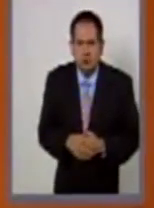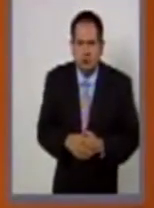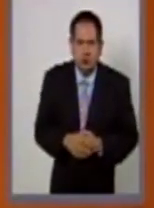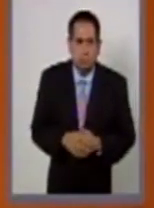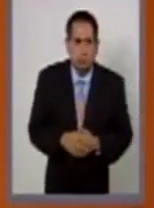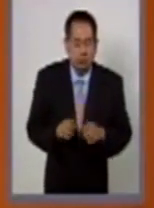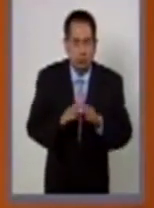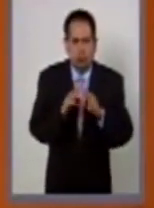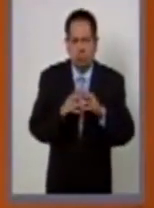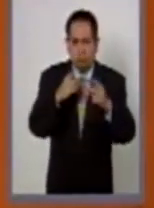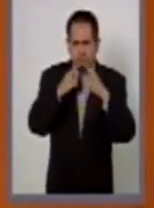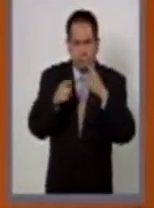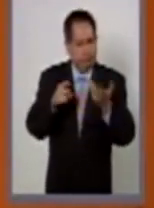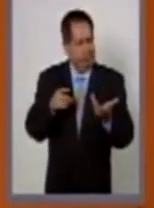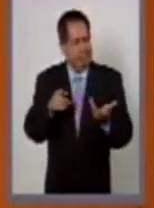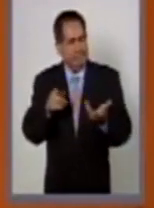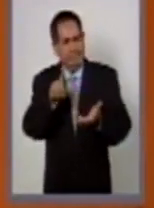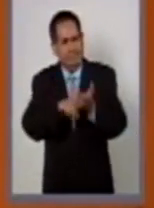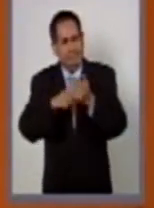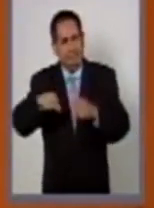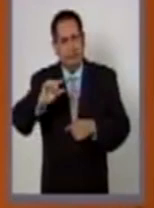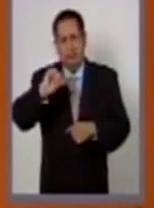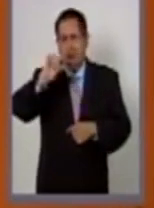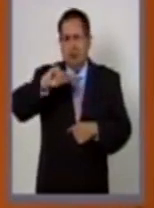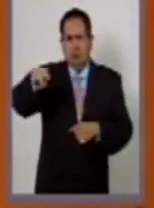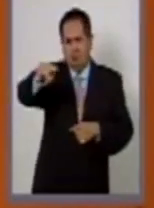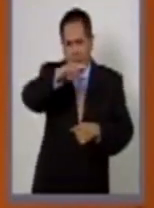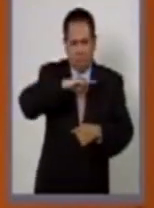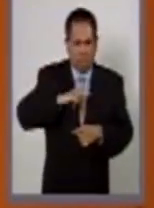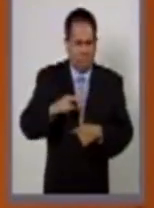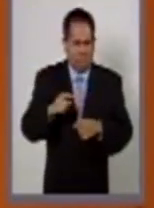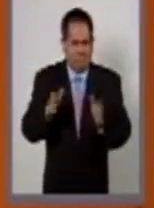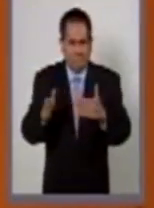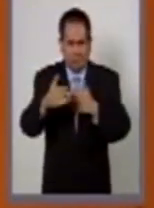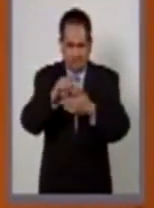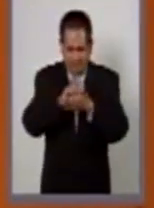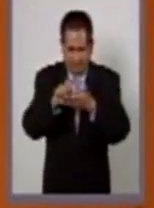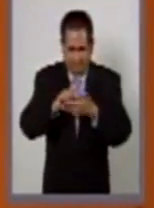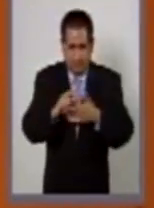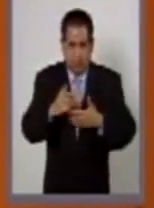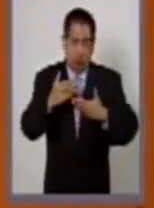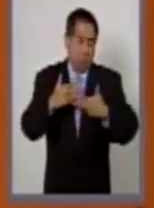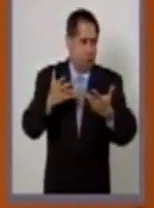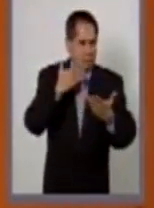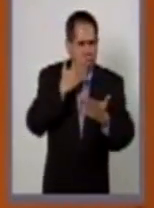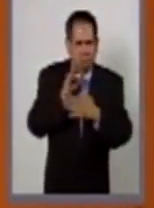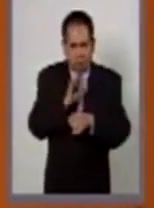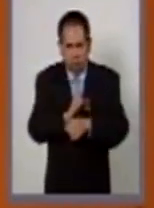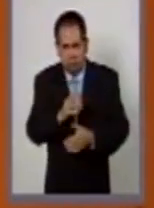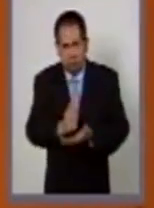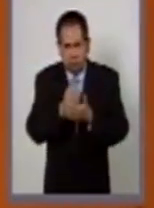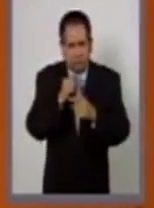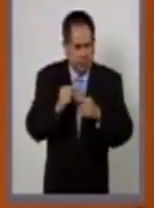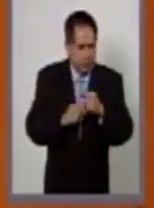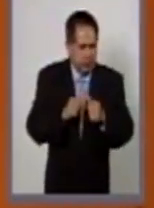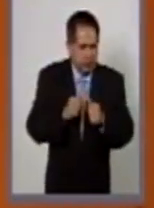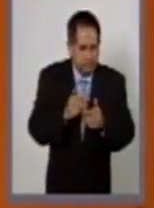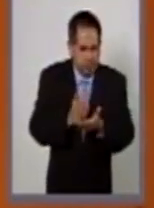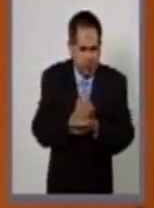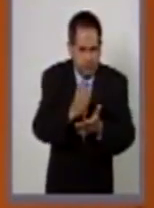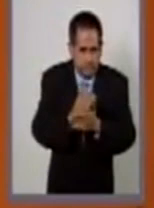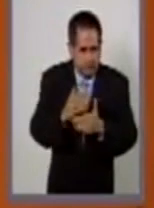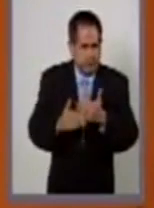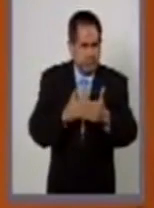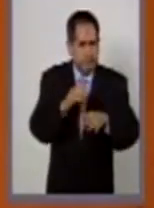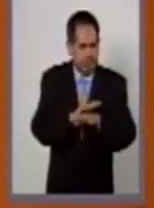la insaculación de los funcionarios de casilla, una gran garantía que se fue metiendo en el curso